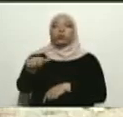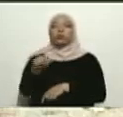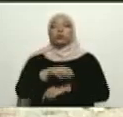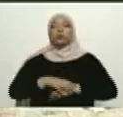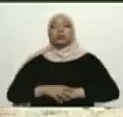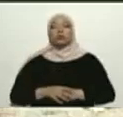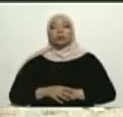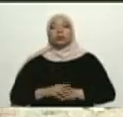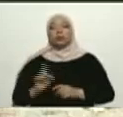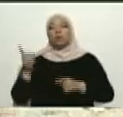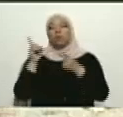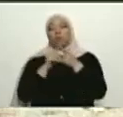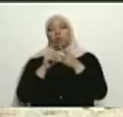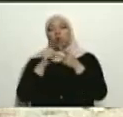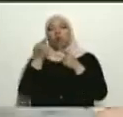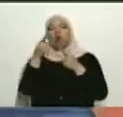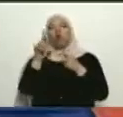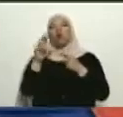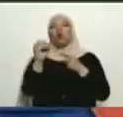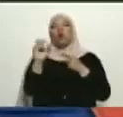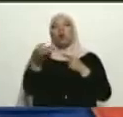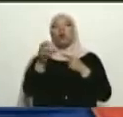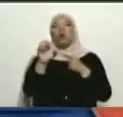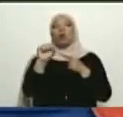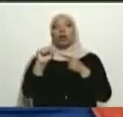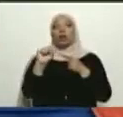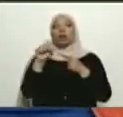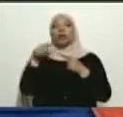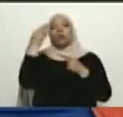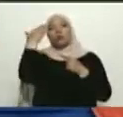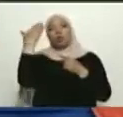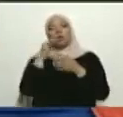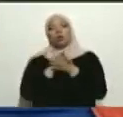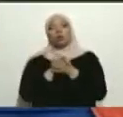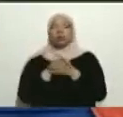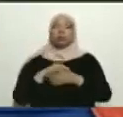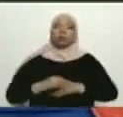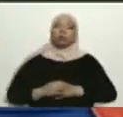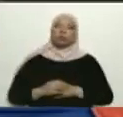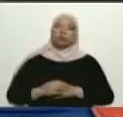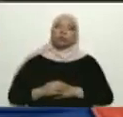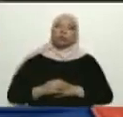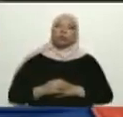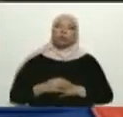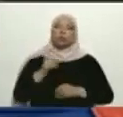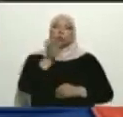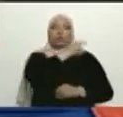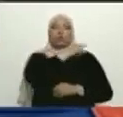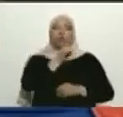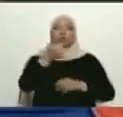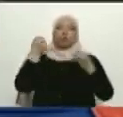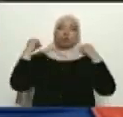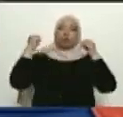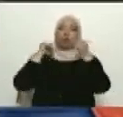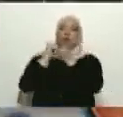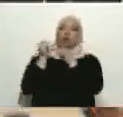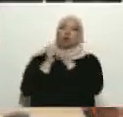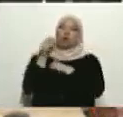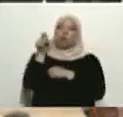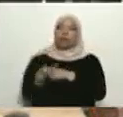primer lugar ahí bueno queremos un saludo a coronado que está estrenándose en los roques